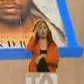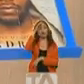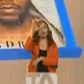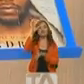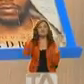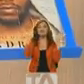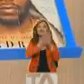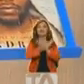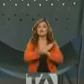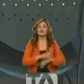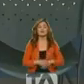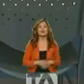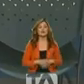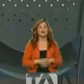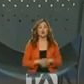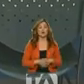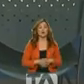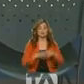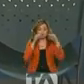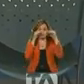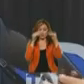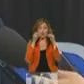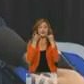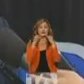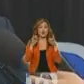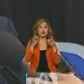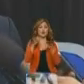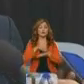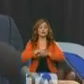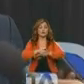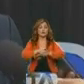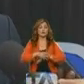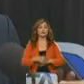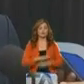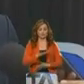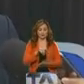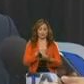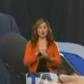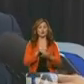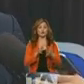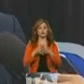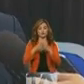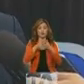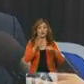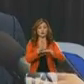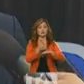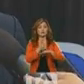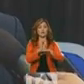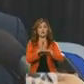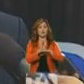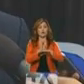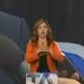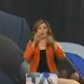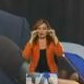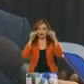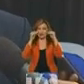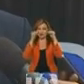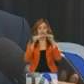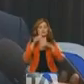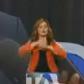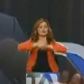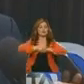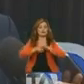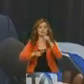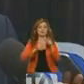culturales gratuitas y la enseñanza del idioma inglés. El Centro Ecuatoriano Norteamericano se enfoca mucho en dar clases de inglés a el segmento